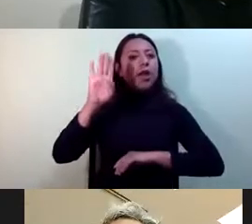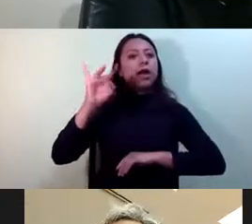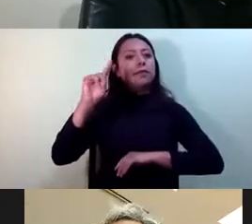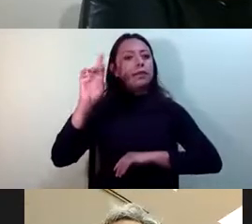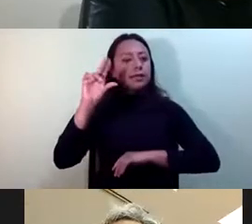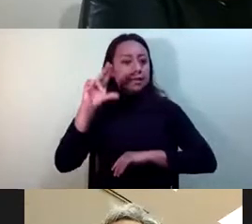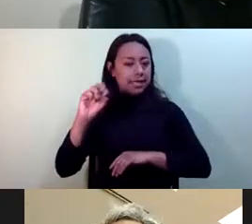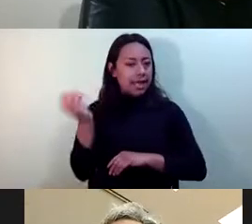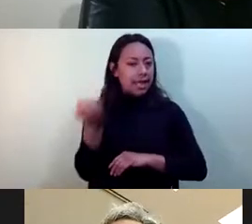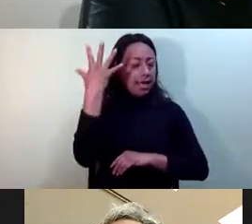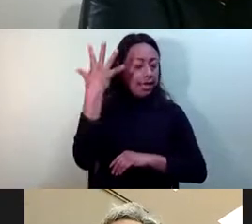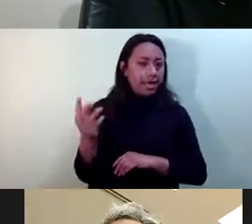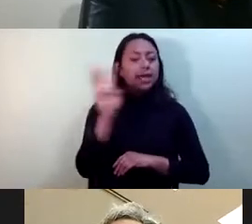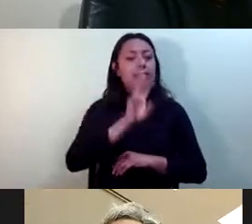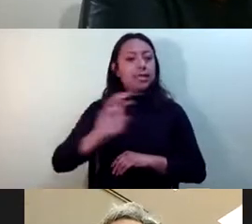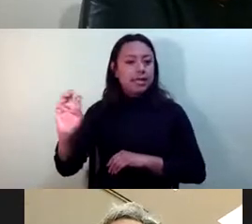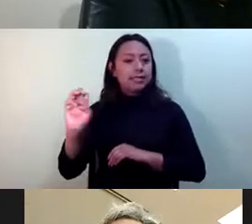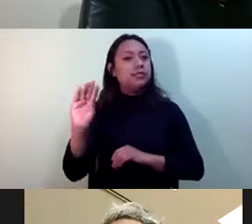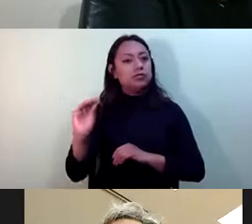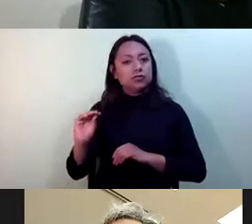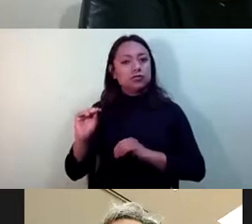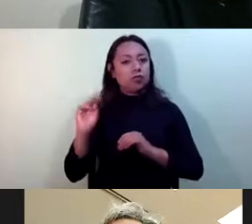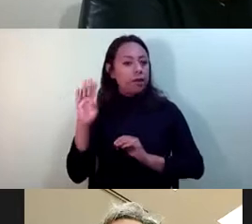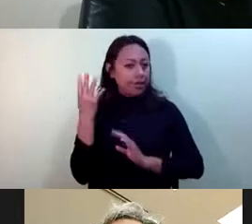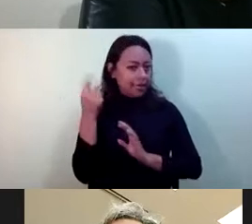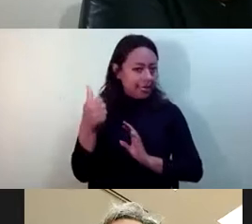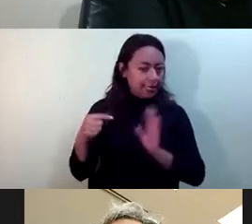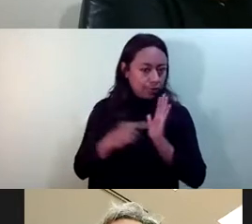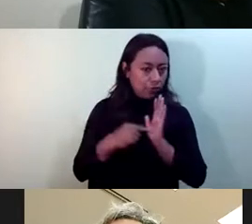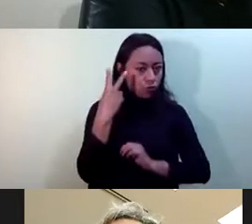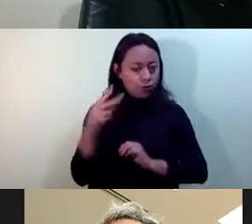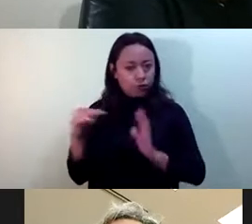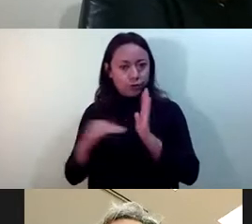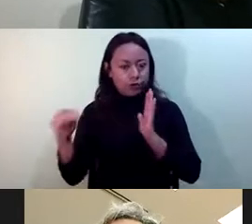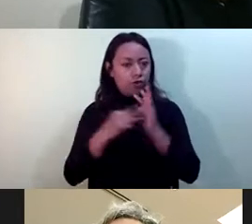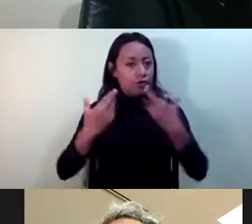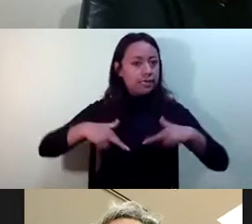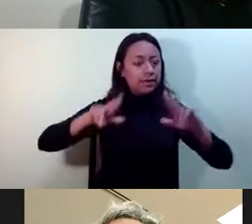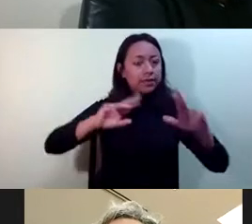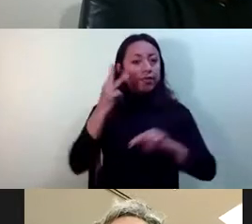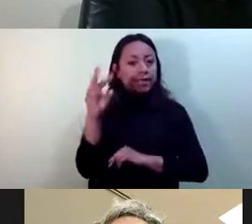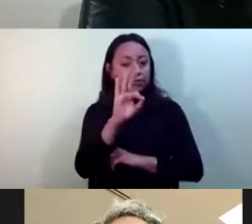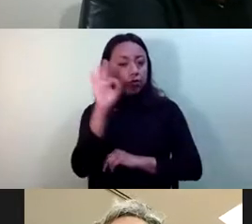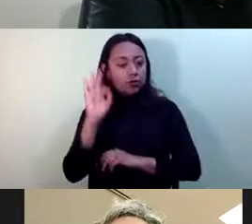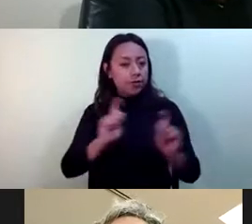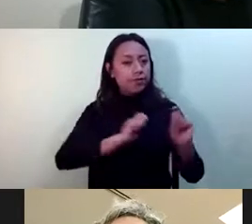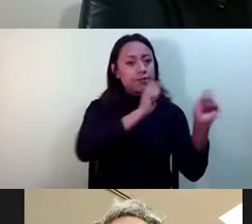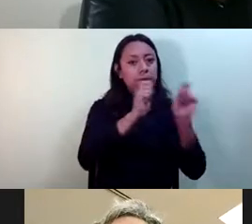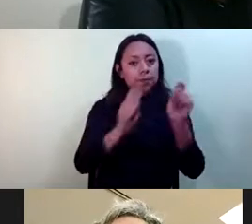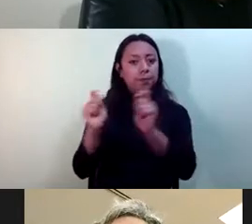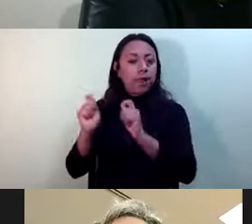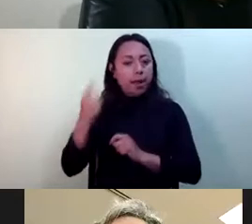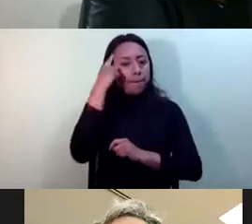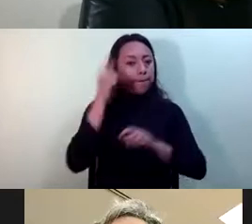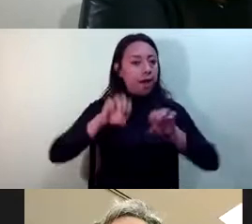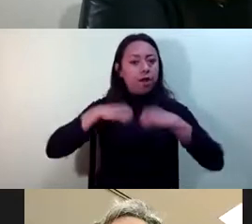de 396.2 millones de pesos, que representa apenas el 3% de las asignaciones previstas para los